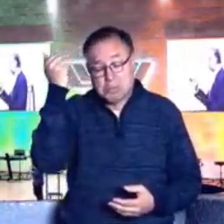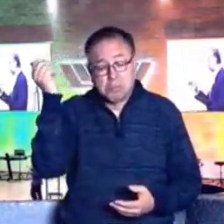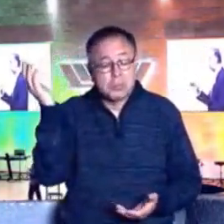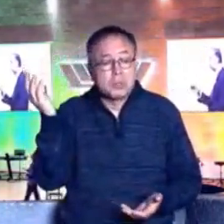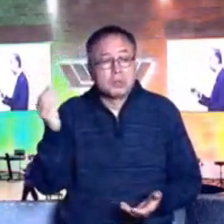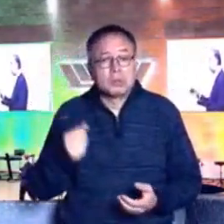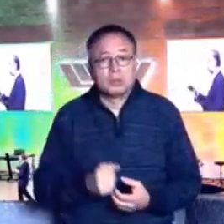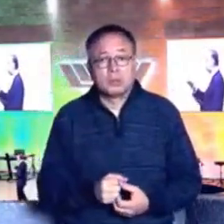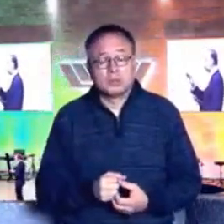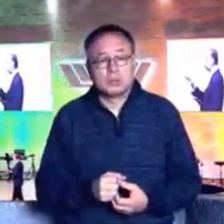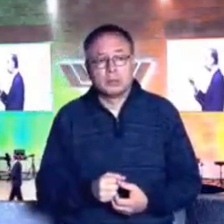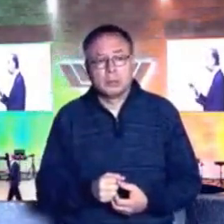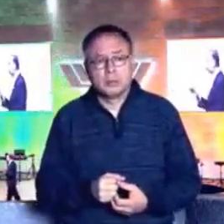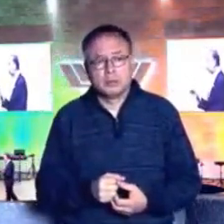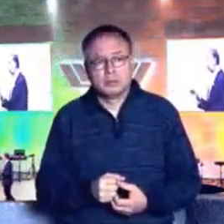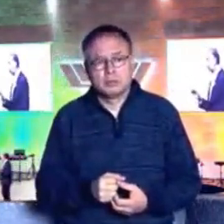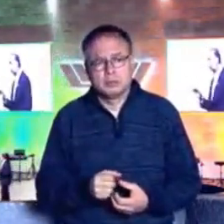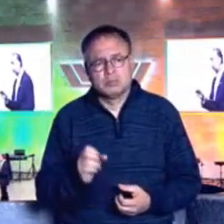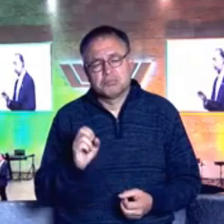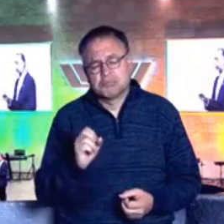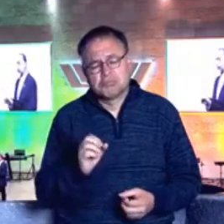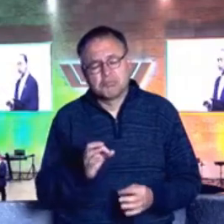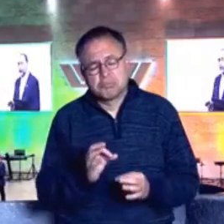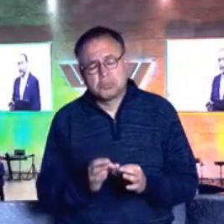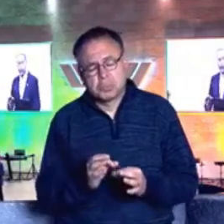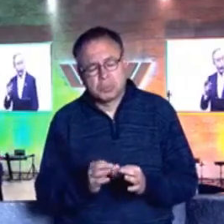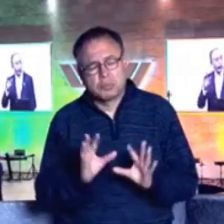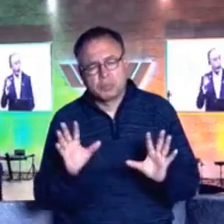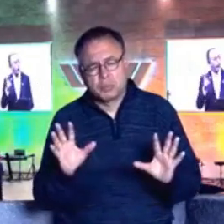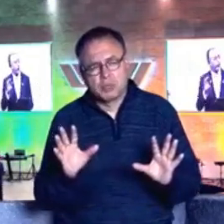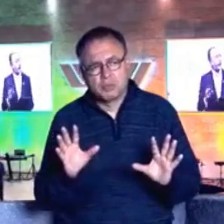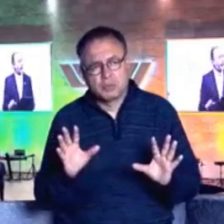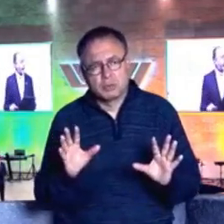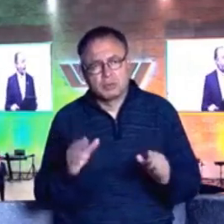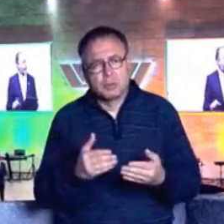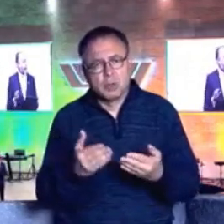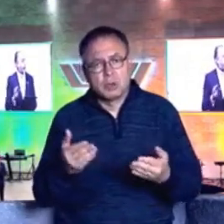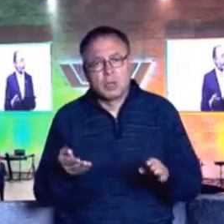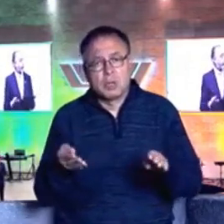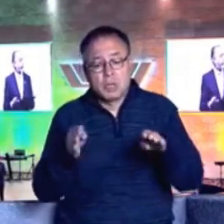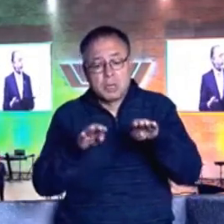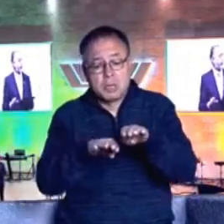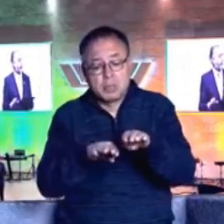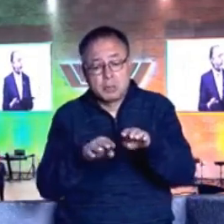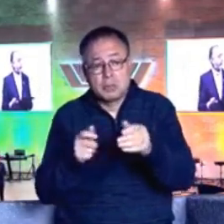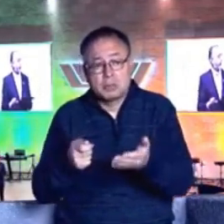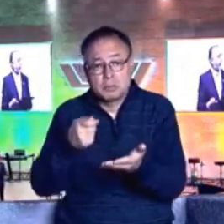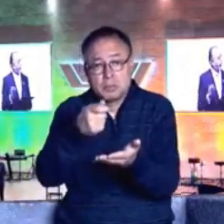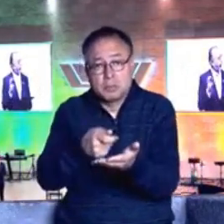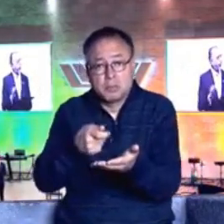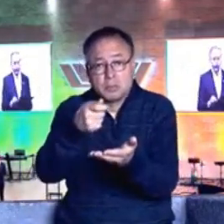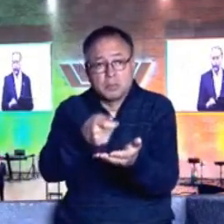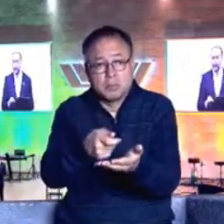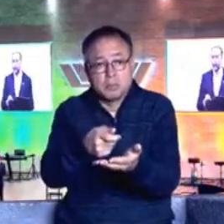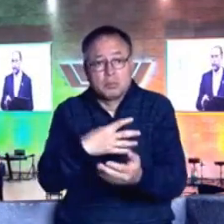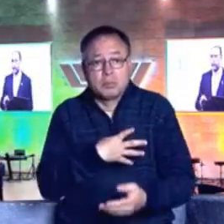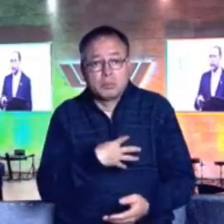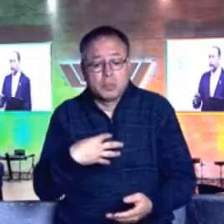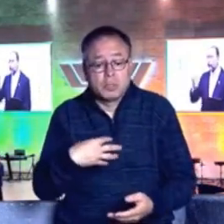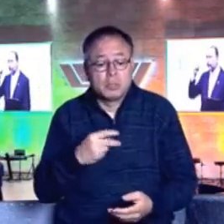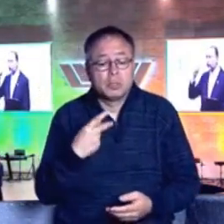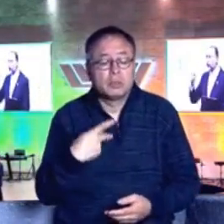Okay te creo todo lo que me dices abrirle una cuenta bancaria a tu hijo y cada semana